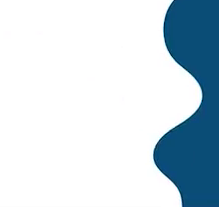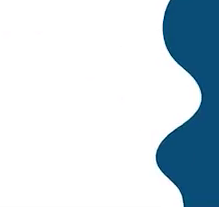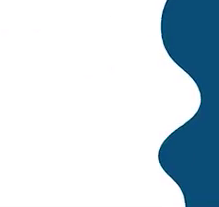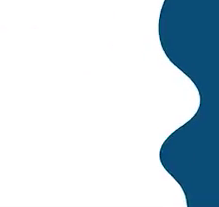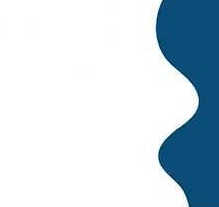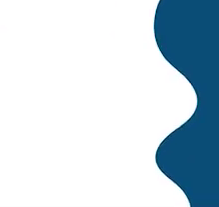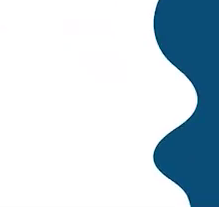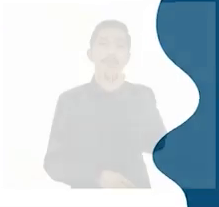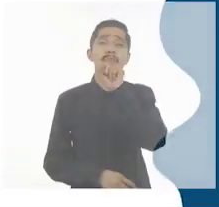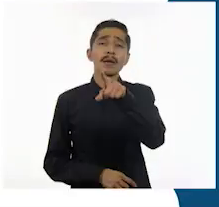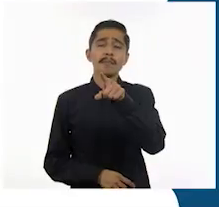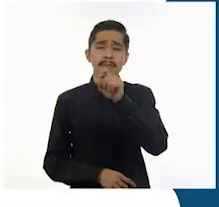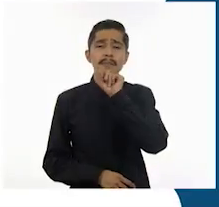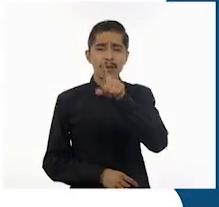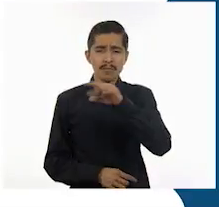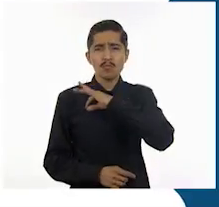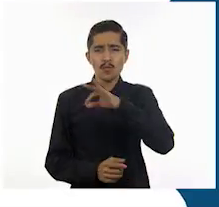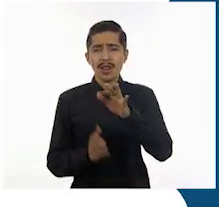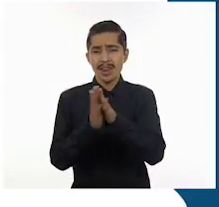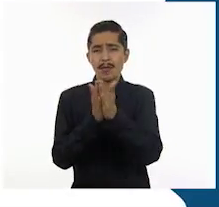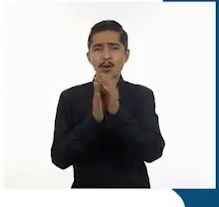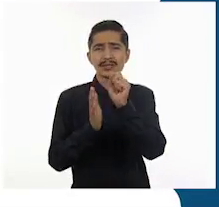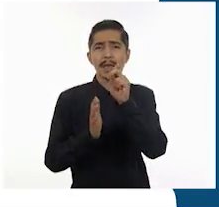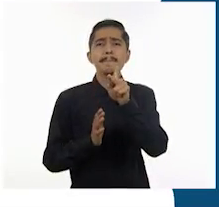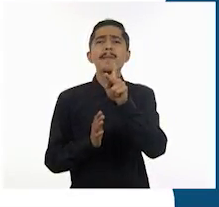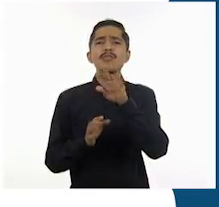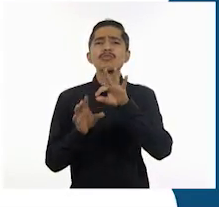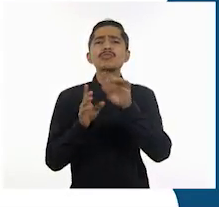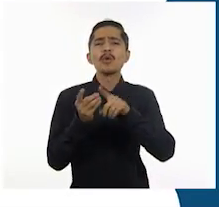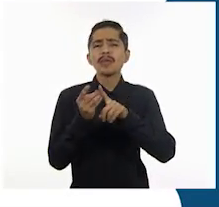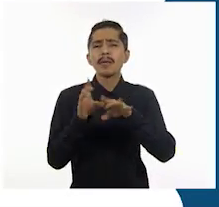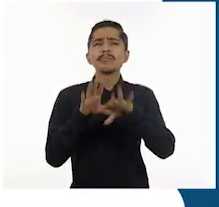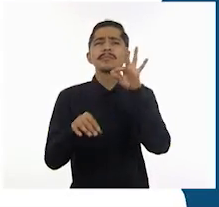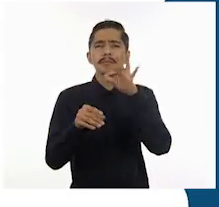También puedes encontrar los libros de texto en la página